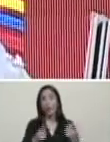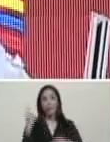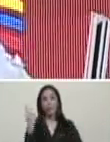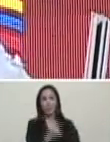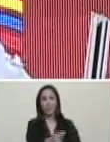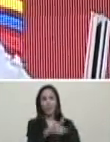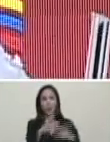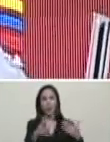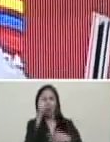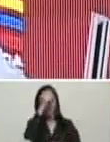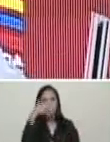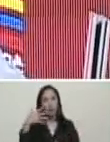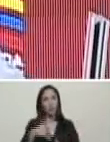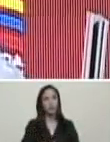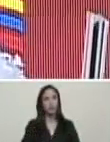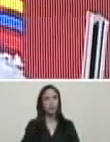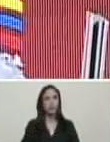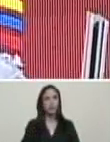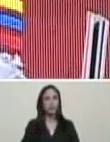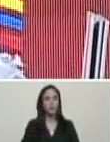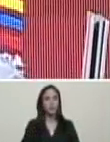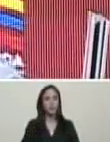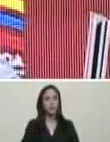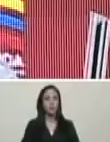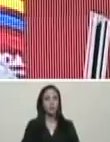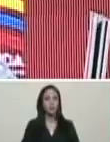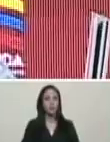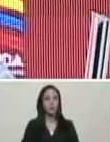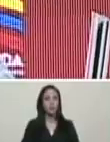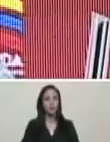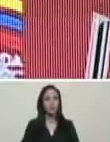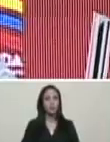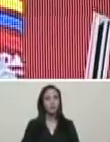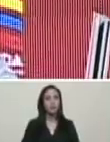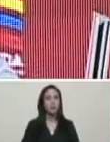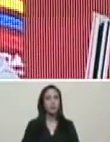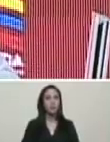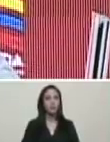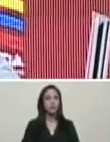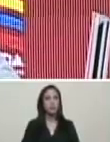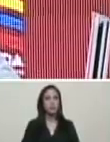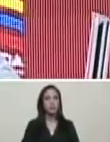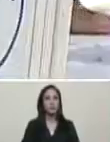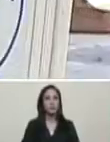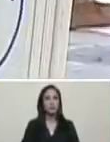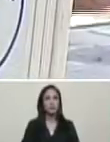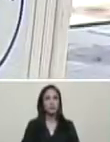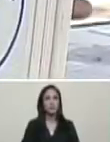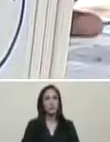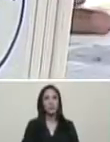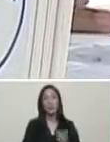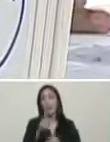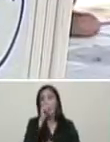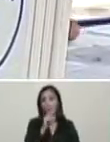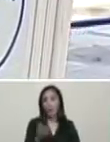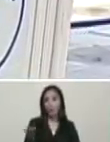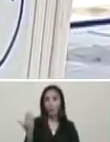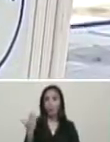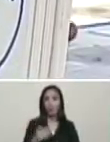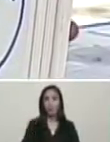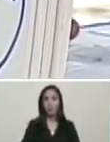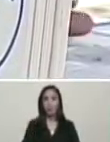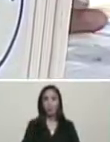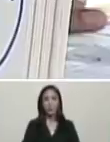en nuestra frontera de Colombia y un poco más allá. En el año 2018 se